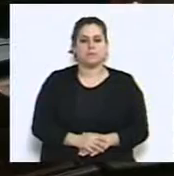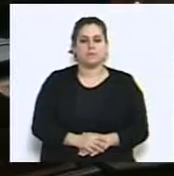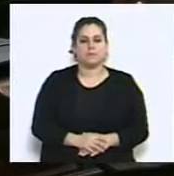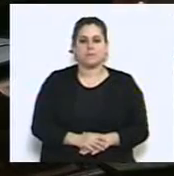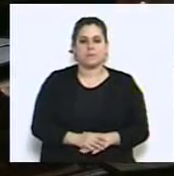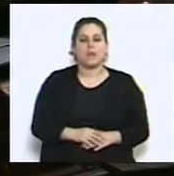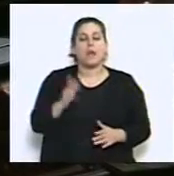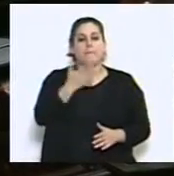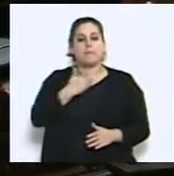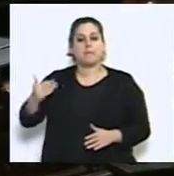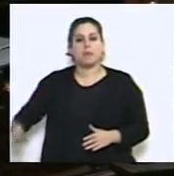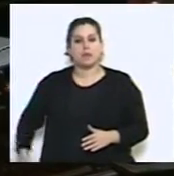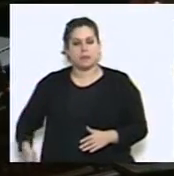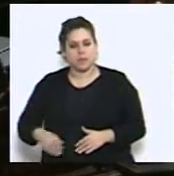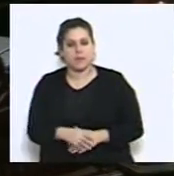Señora Presidenta,